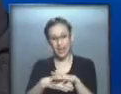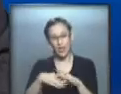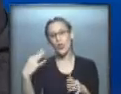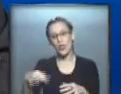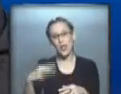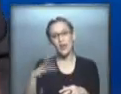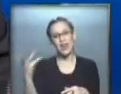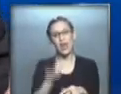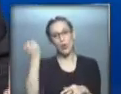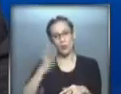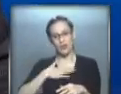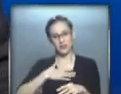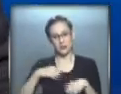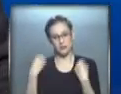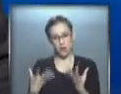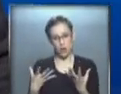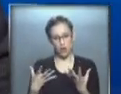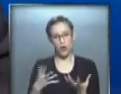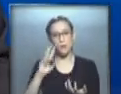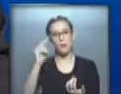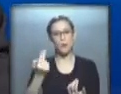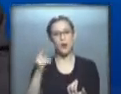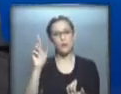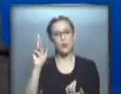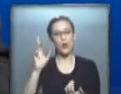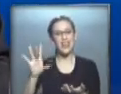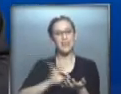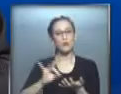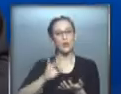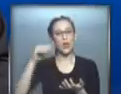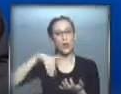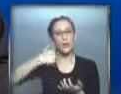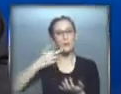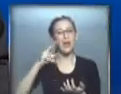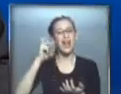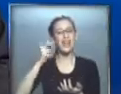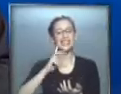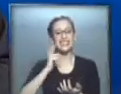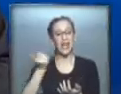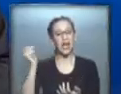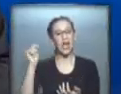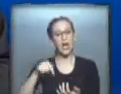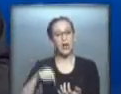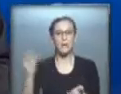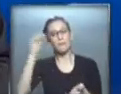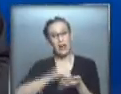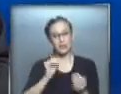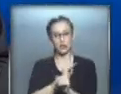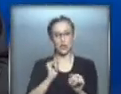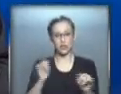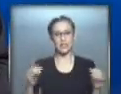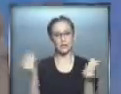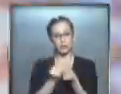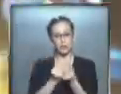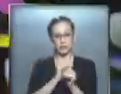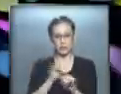hay que decir que murió la diputada margarita ferrá de bartol vamos ahora a más noticias en este